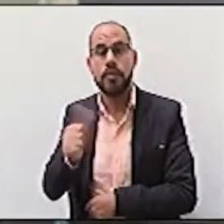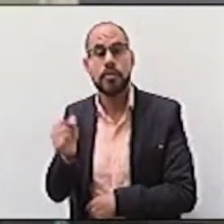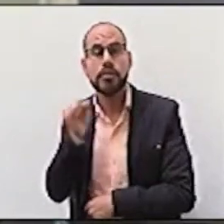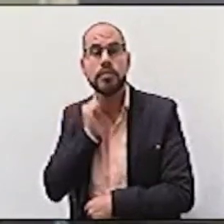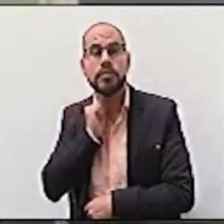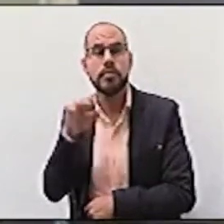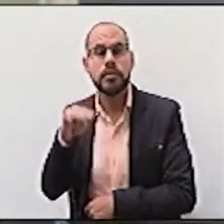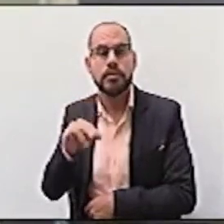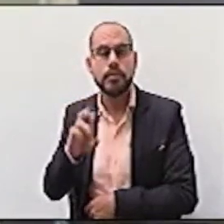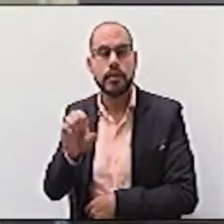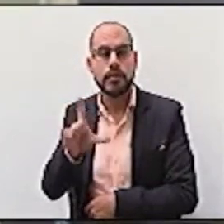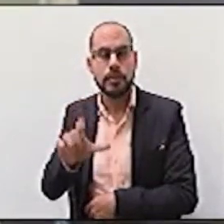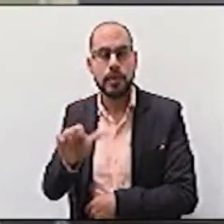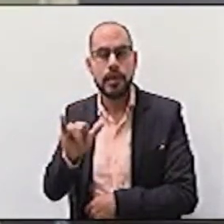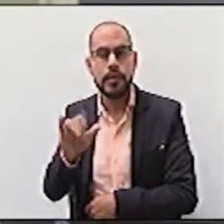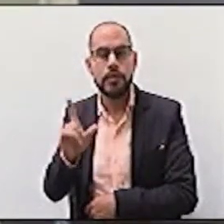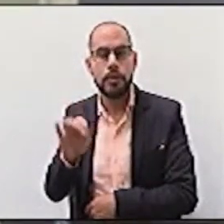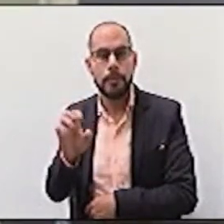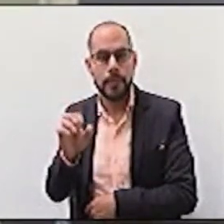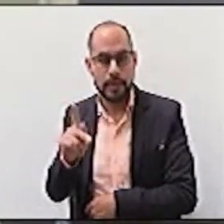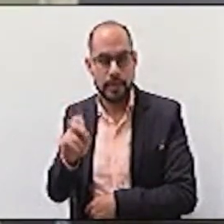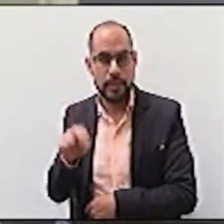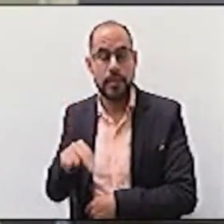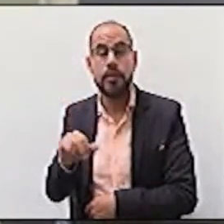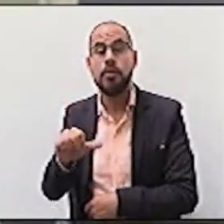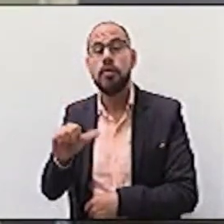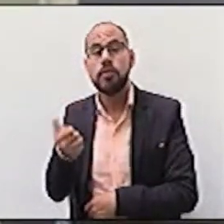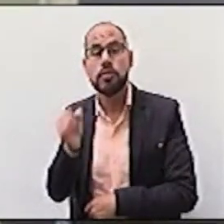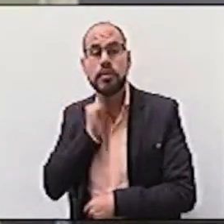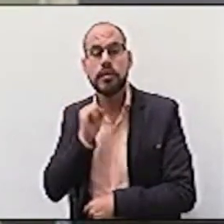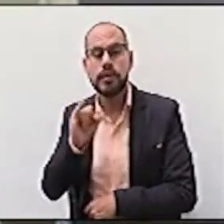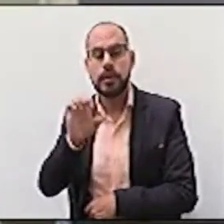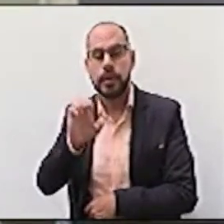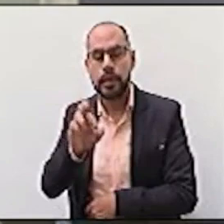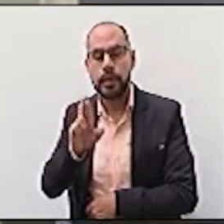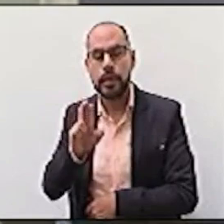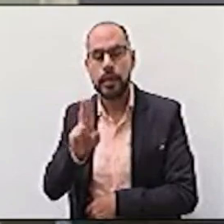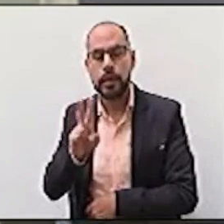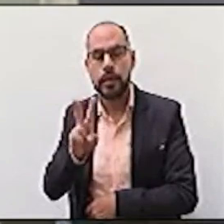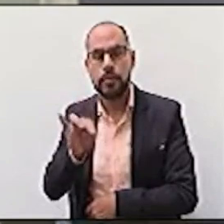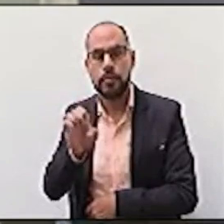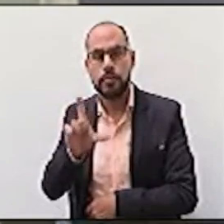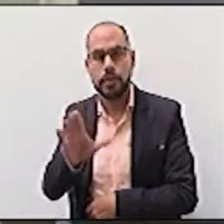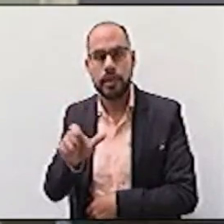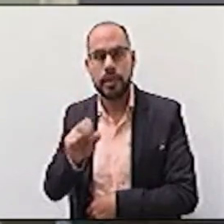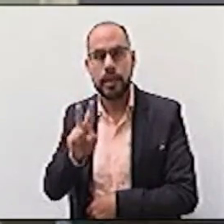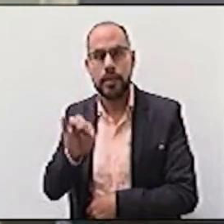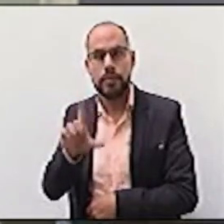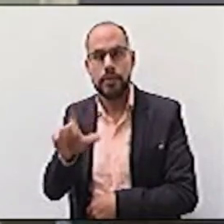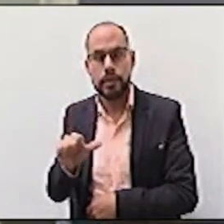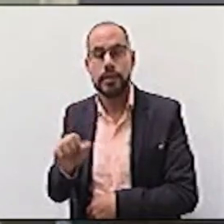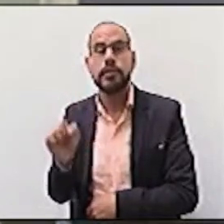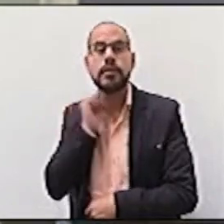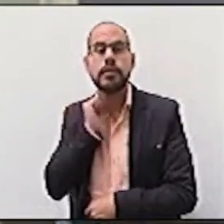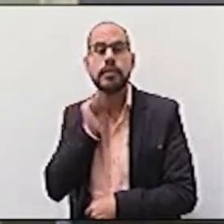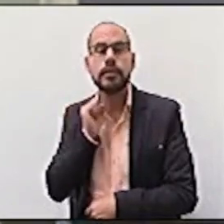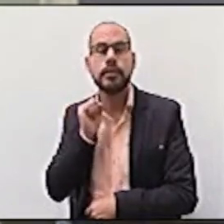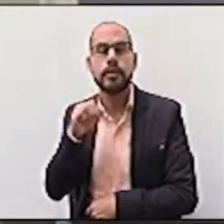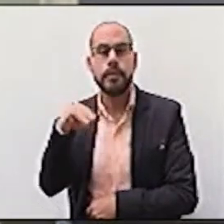Manuel Ayorbe, senador Erubiel Ávila, el senador Miguel